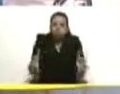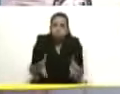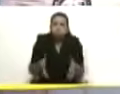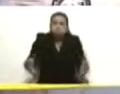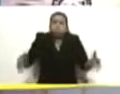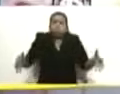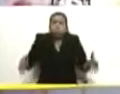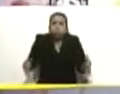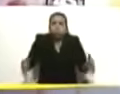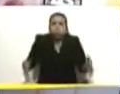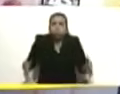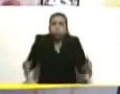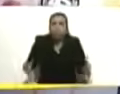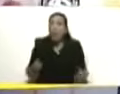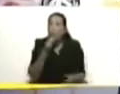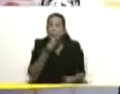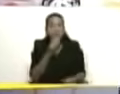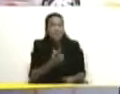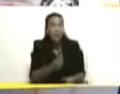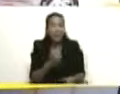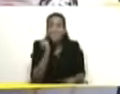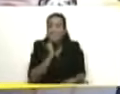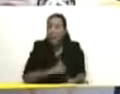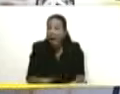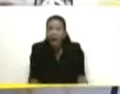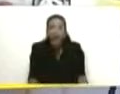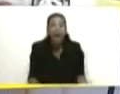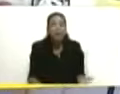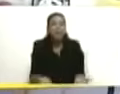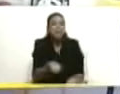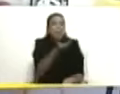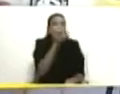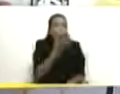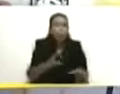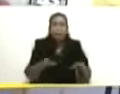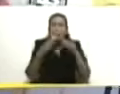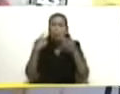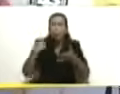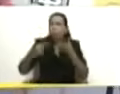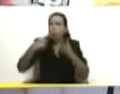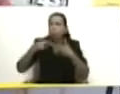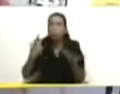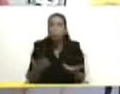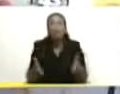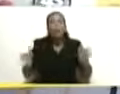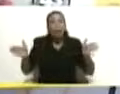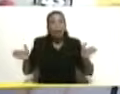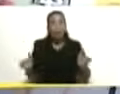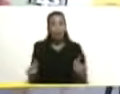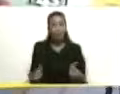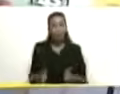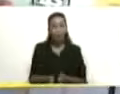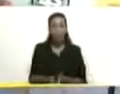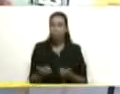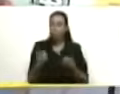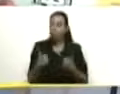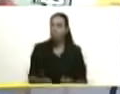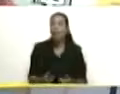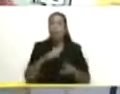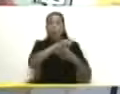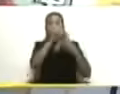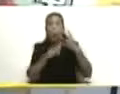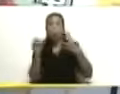inflama, presidente? Hábitos alimentarios inadecuados. ¿Qué nos desinflama? ¿Qué nos desintoxica? Una buena alimentación. Por eso, come